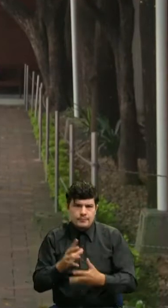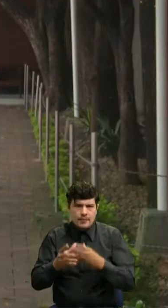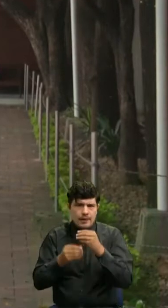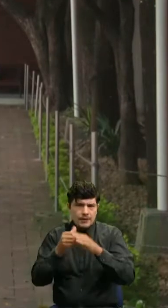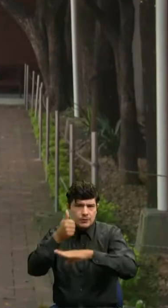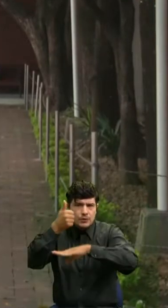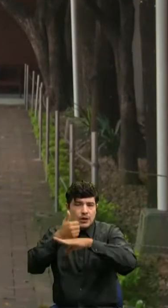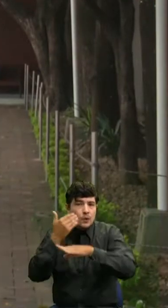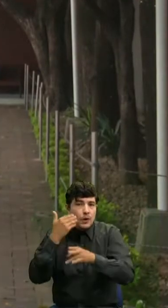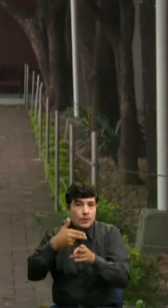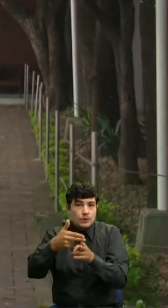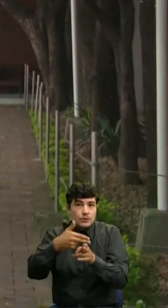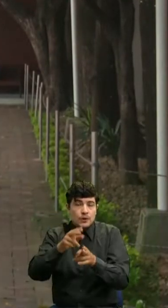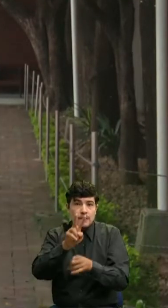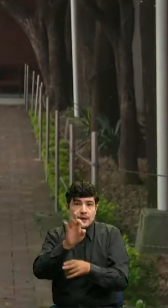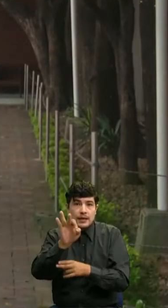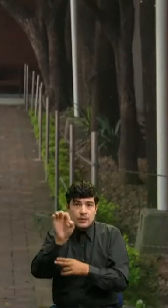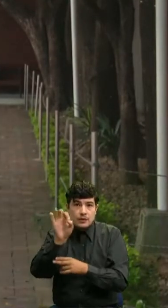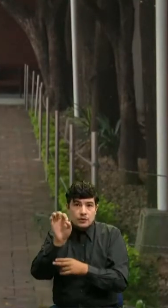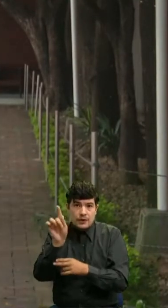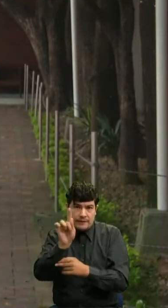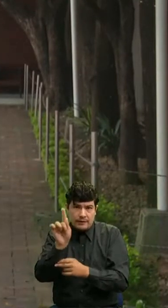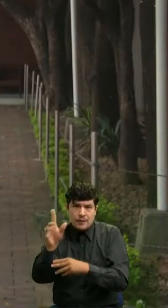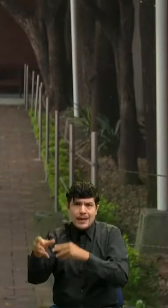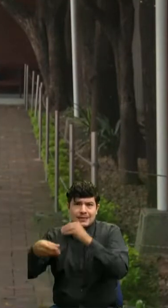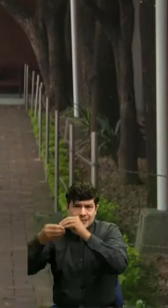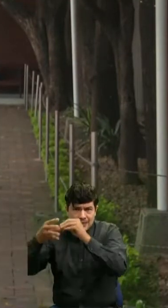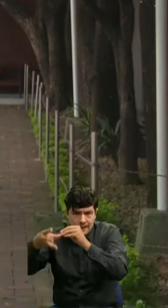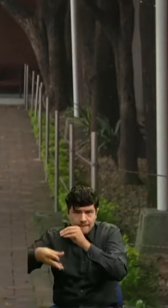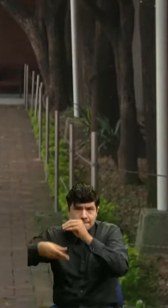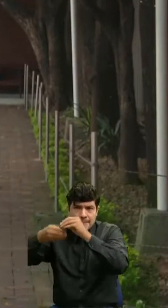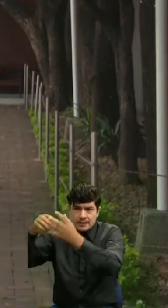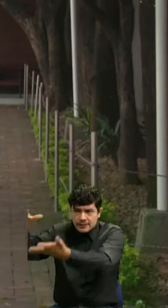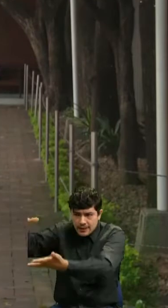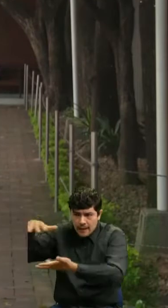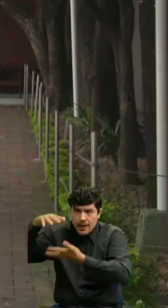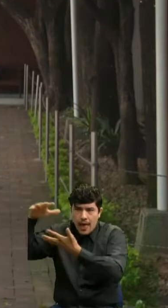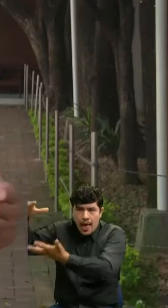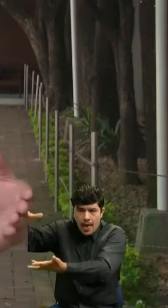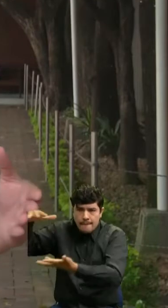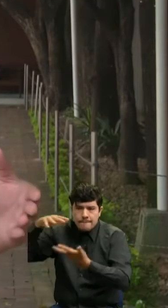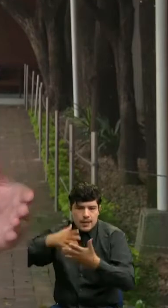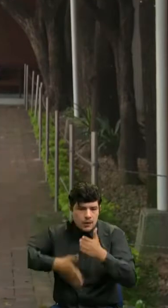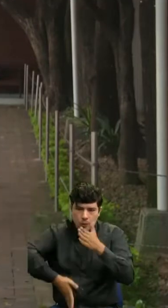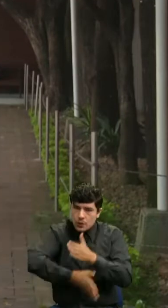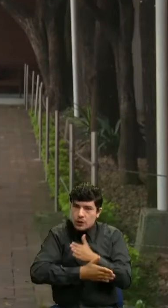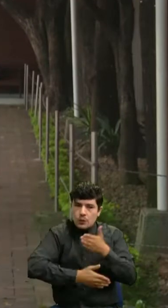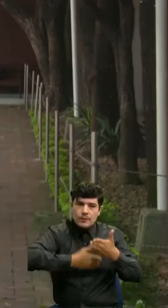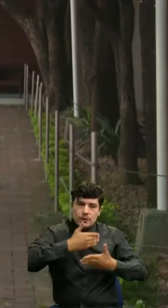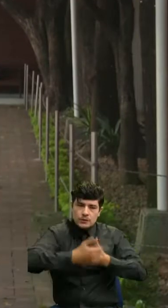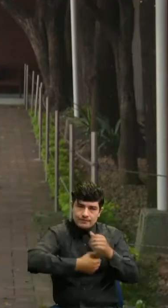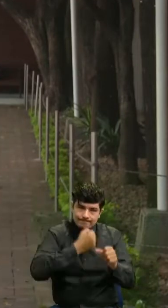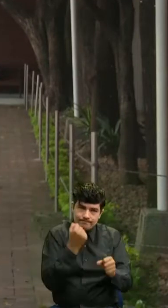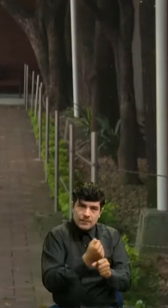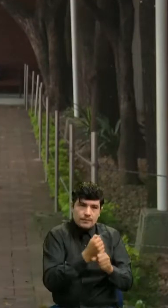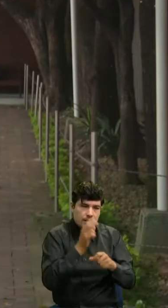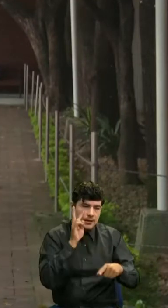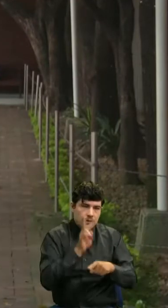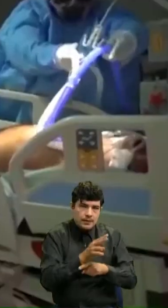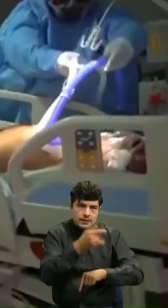que a partir del 28 de febrero llegarán más vacunas al departamento y se continuará con toda esta línea de trabajo